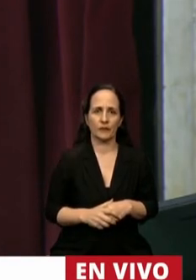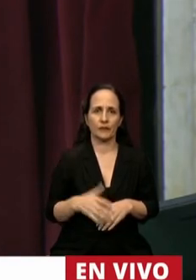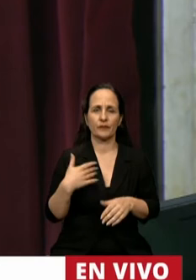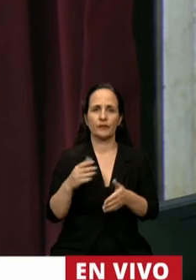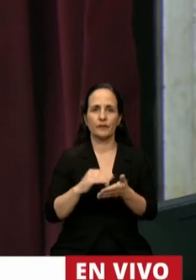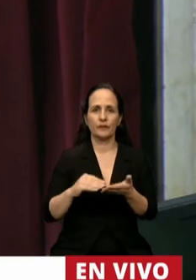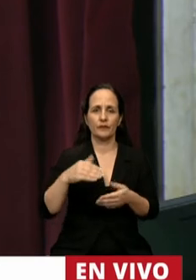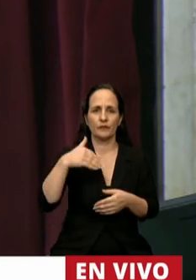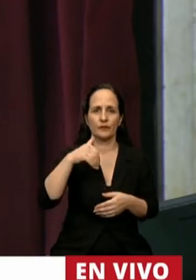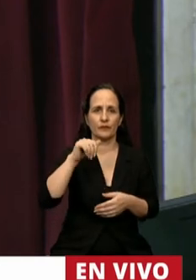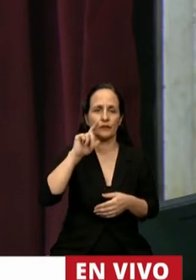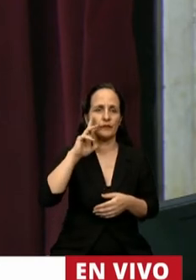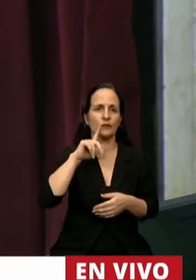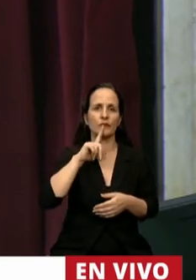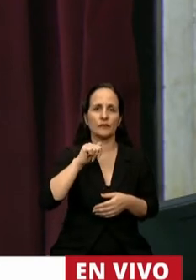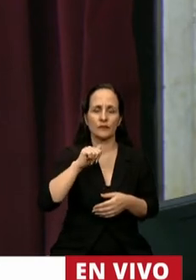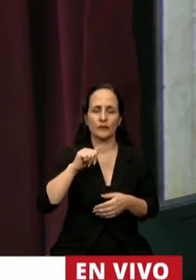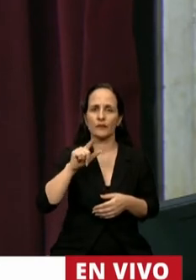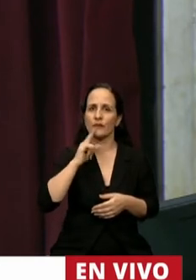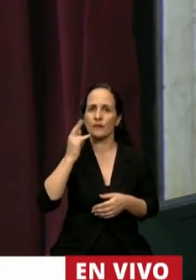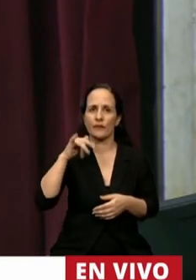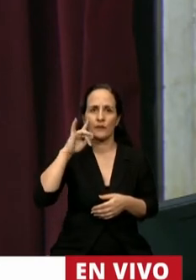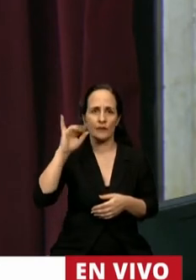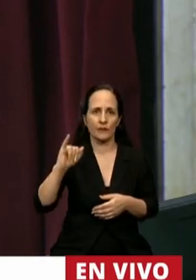Diputada Mirta Tundis.